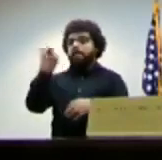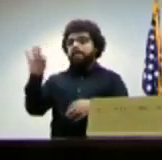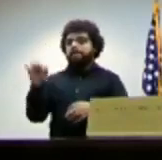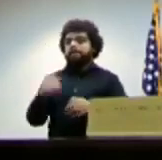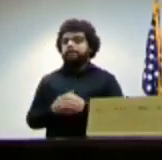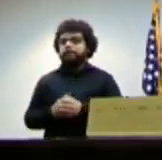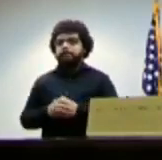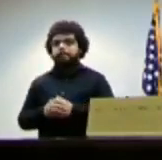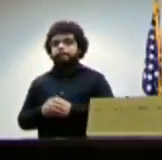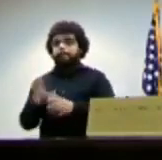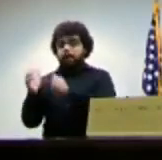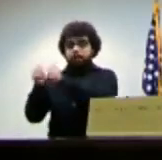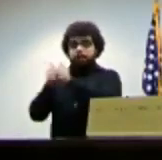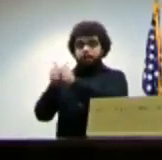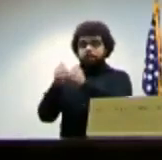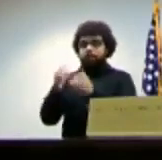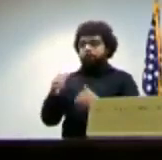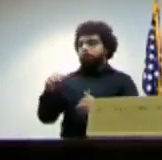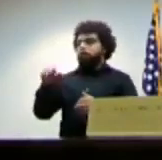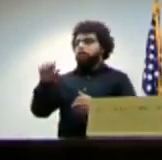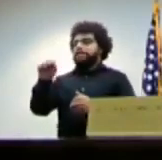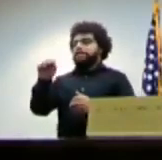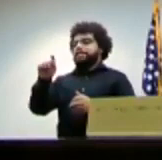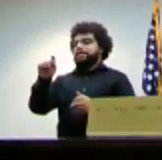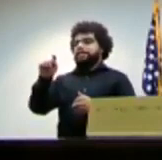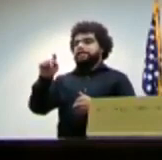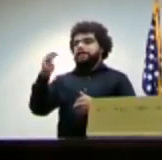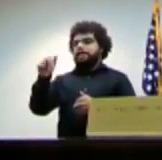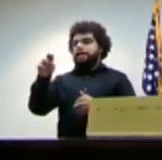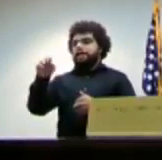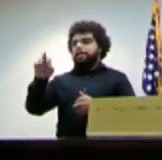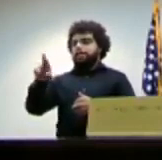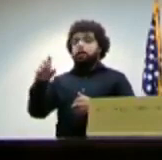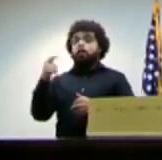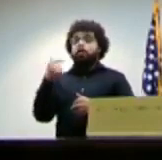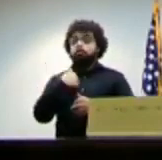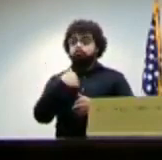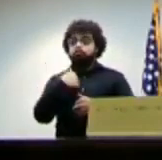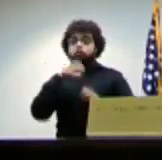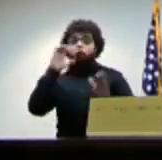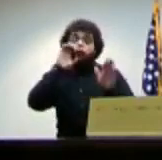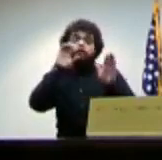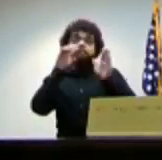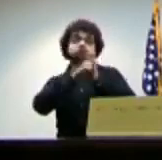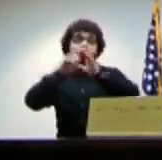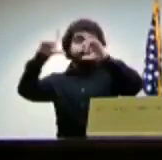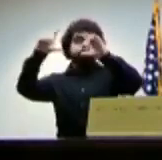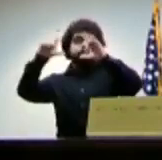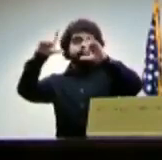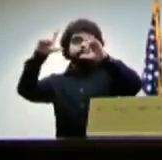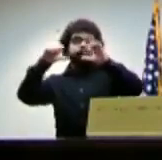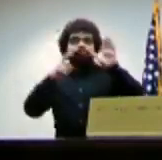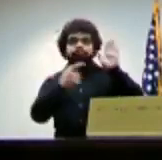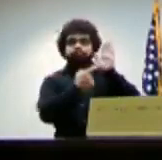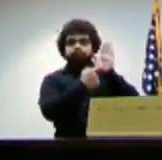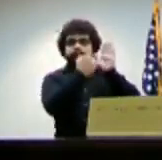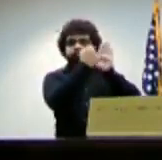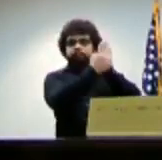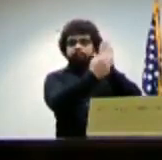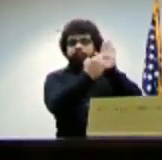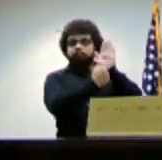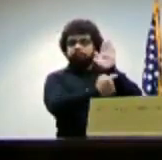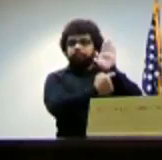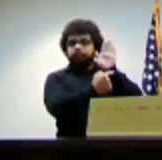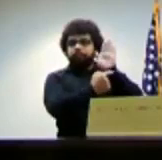senador Clarice Hammer. De hecho, yo tomé fotos de cómo estaba la condición de la central Palo